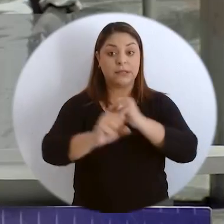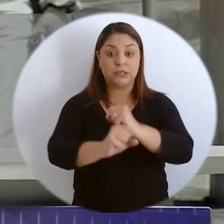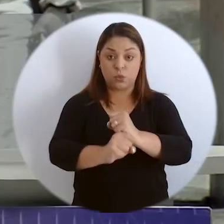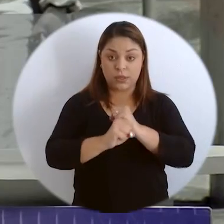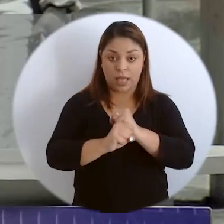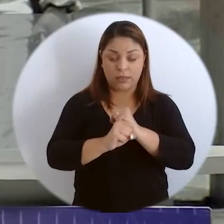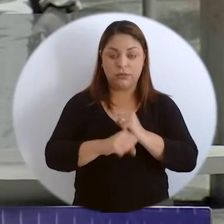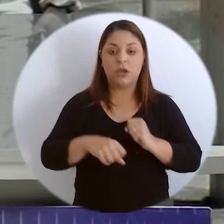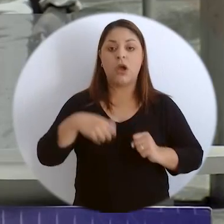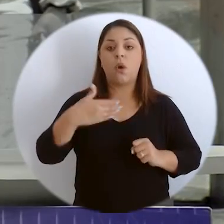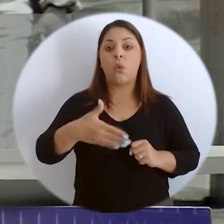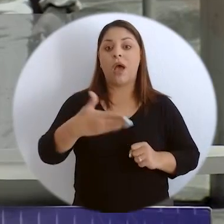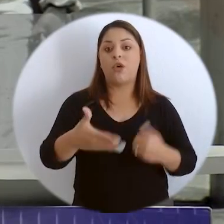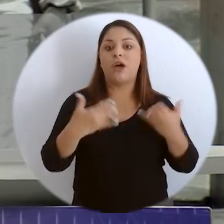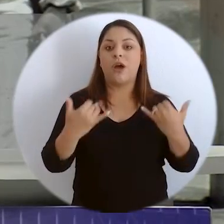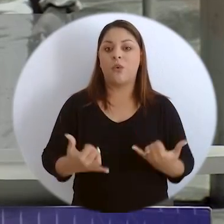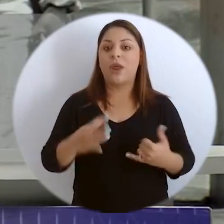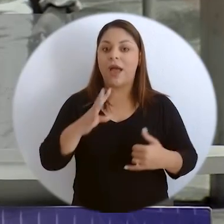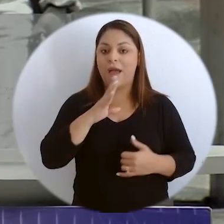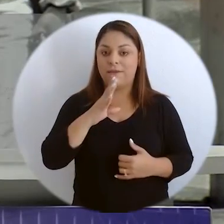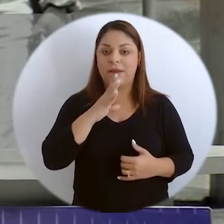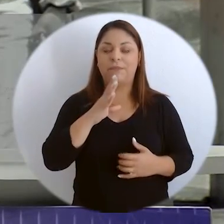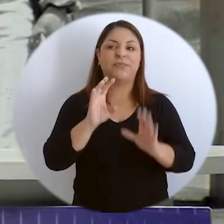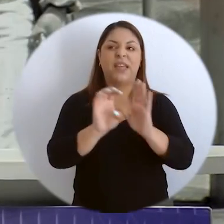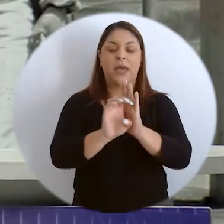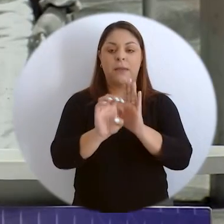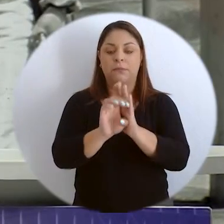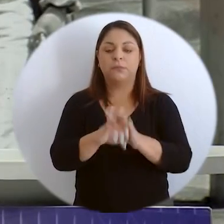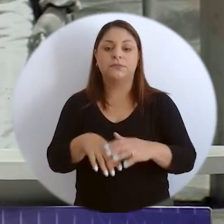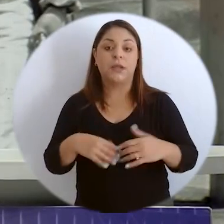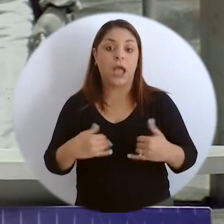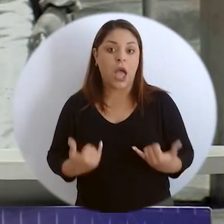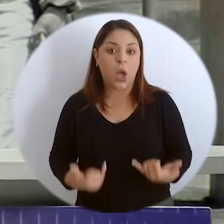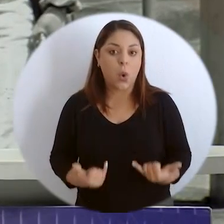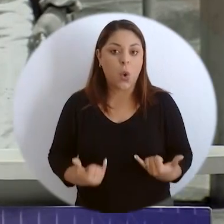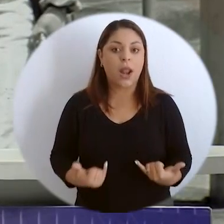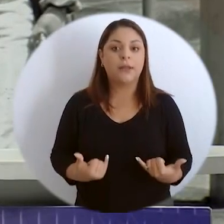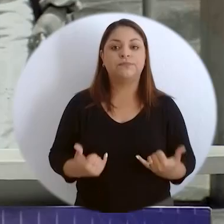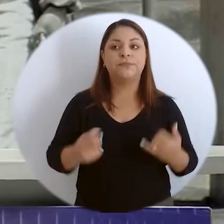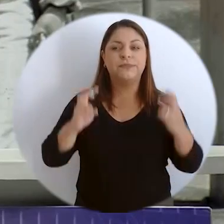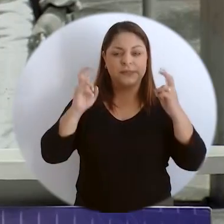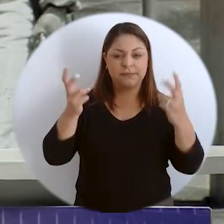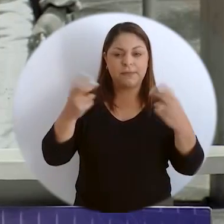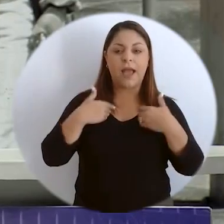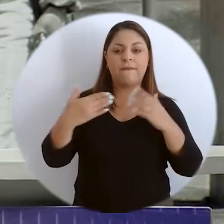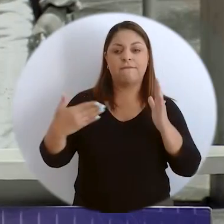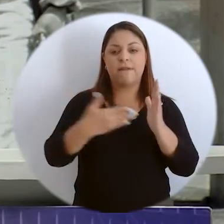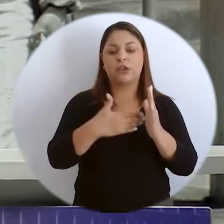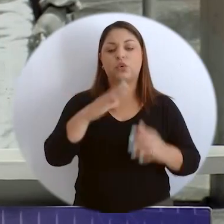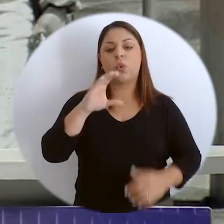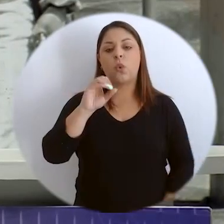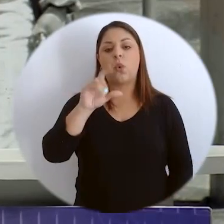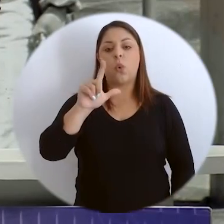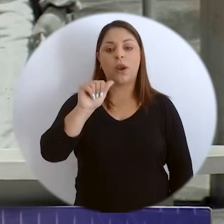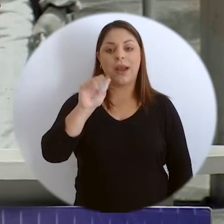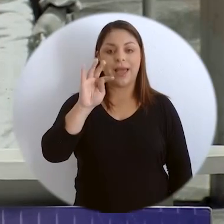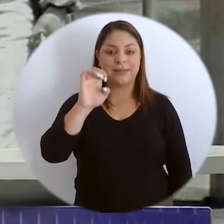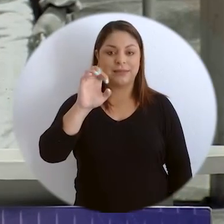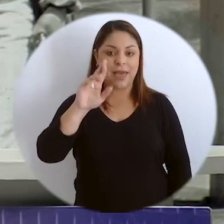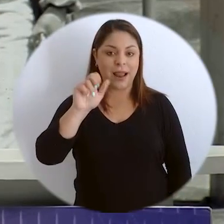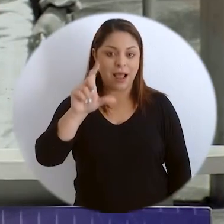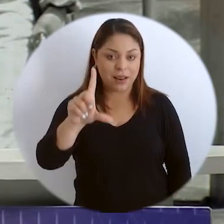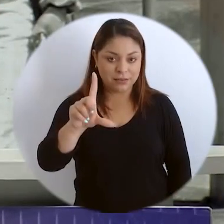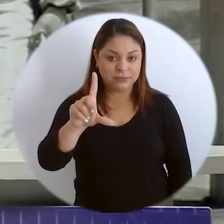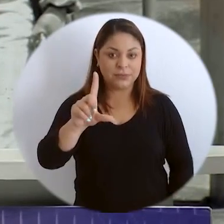ahora se habla, bueno, es que el tema ya ahora hay efectos colaterales. Y es que no están